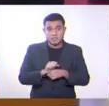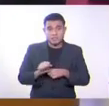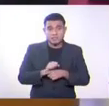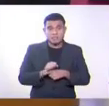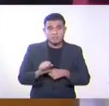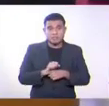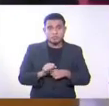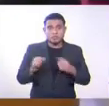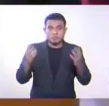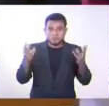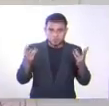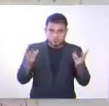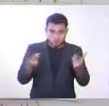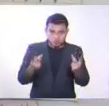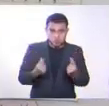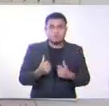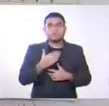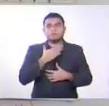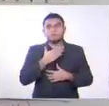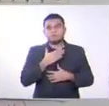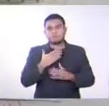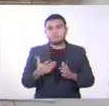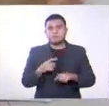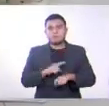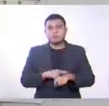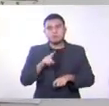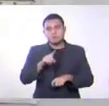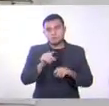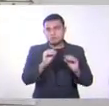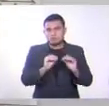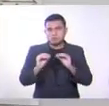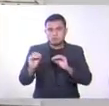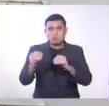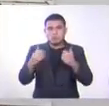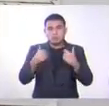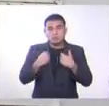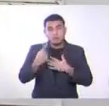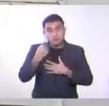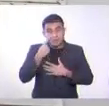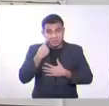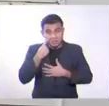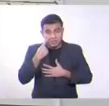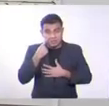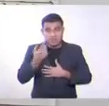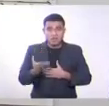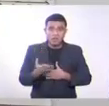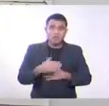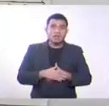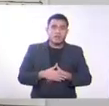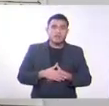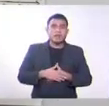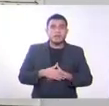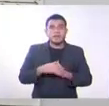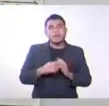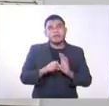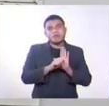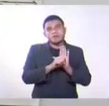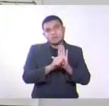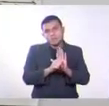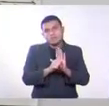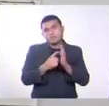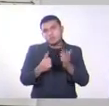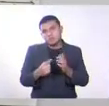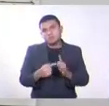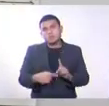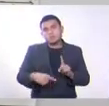deducción ha sido un poco complicada, pero al momento de aplicar tenemos que tener cuidado en los signos que tienen las coordenadas, si son positivos